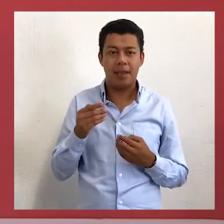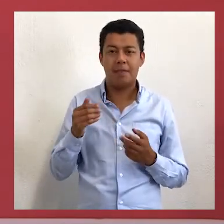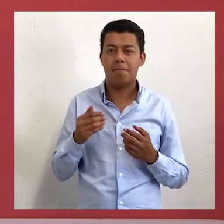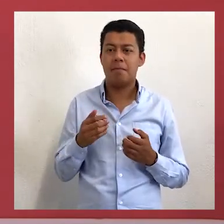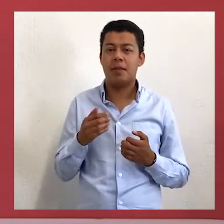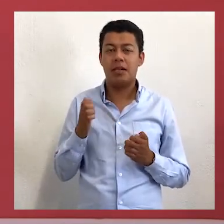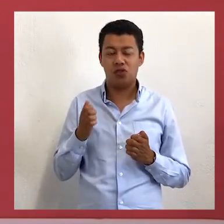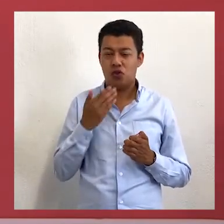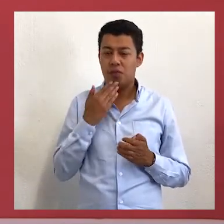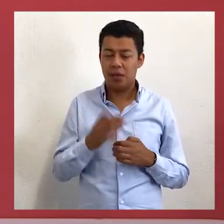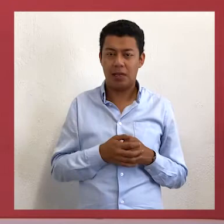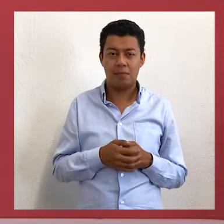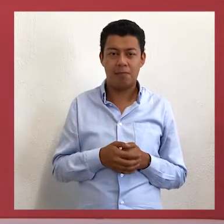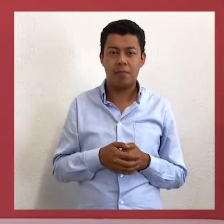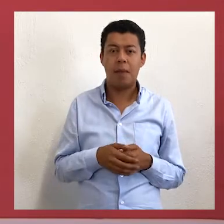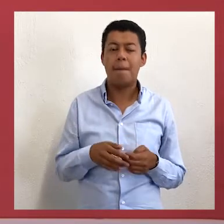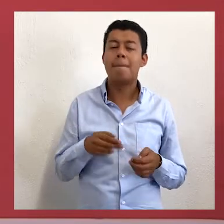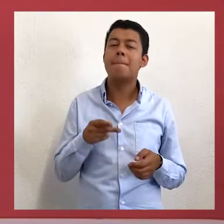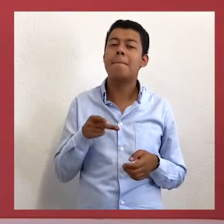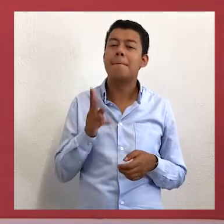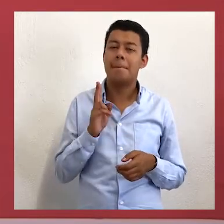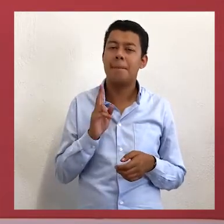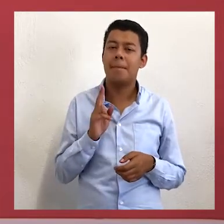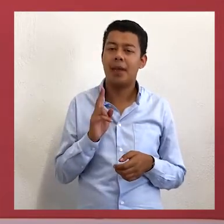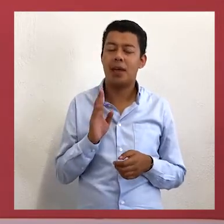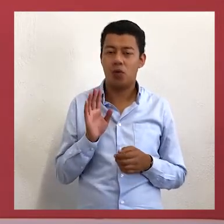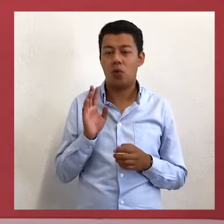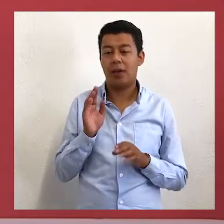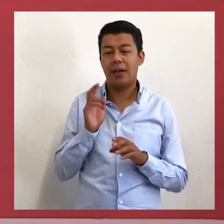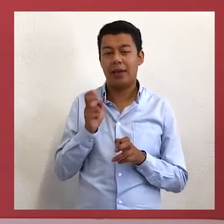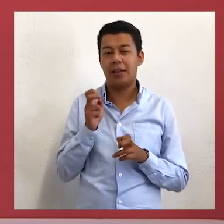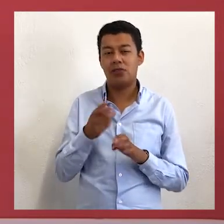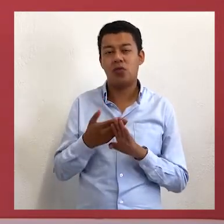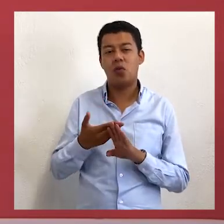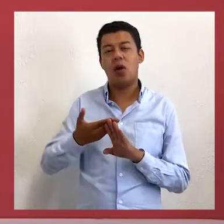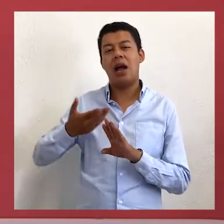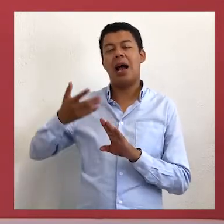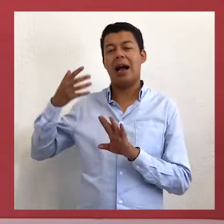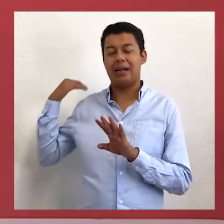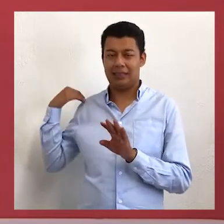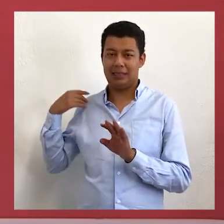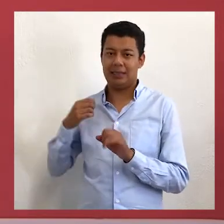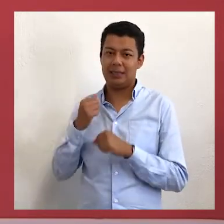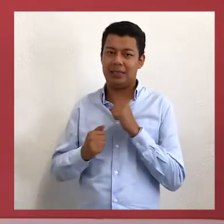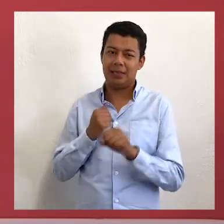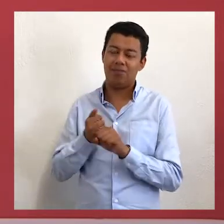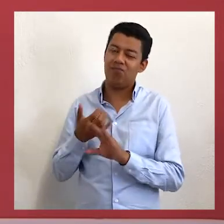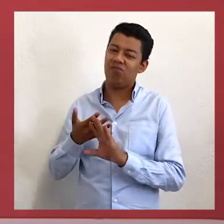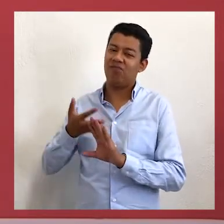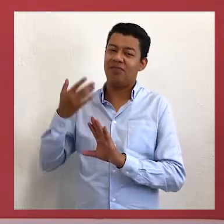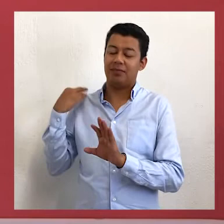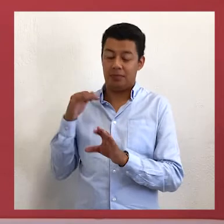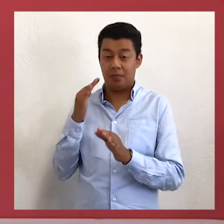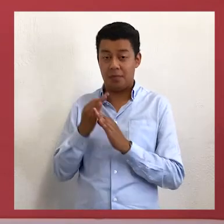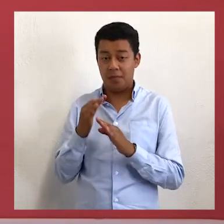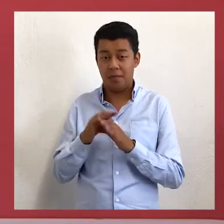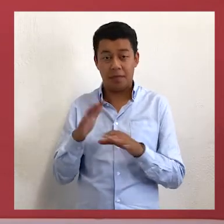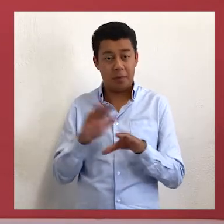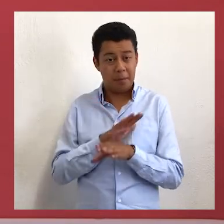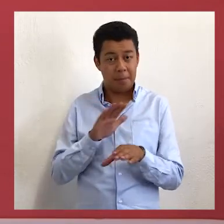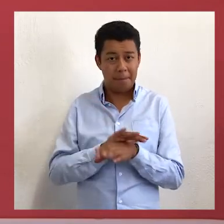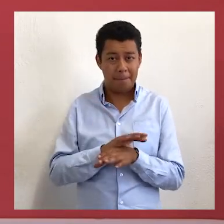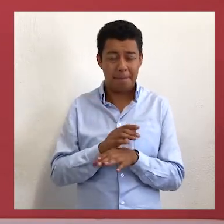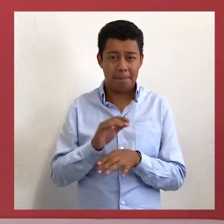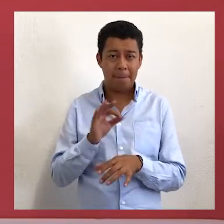sí, probablemente aquí estoy y sí, me va bien, pero si empezamos a desmenuzar un poco dentro de mi